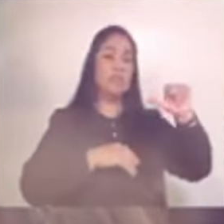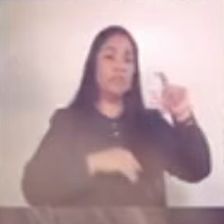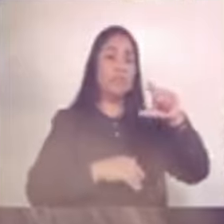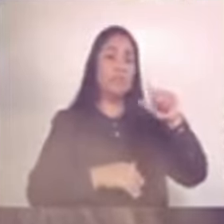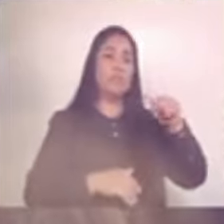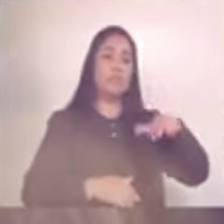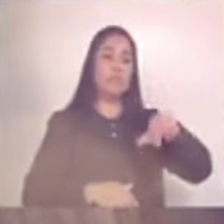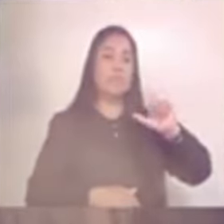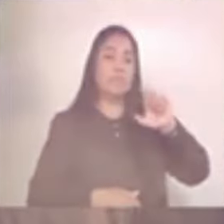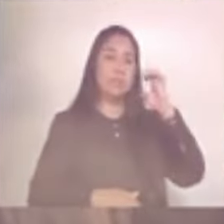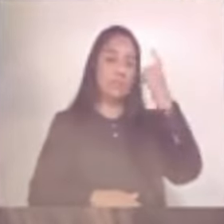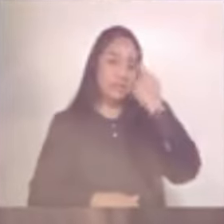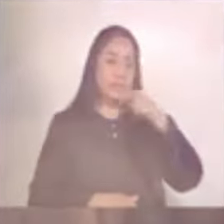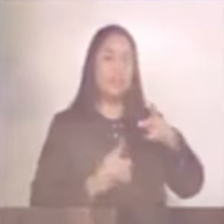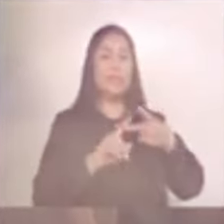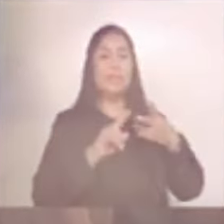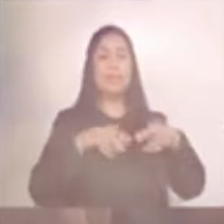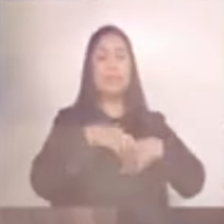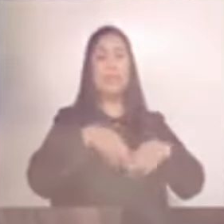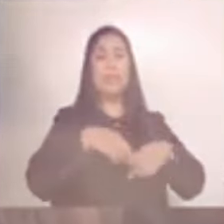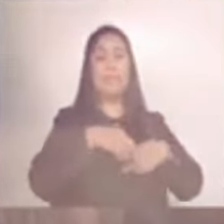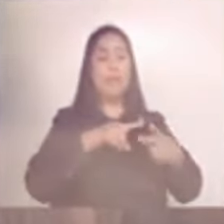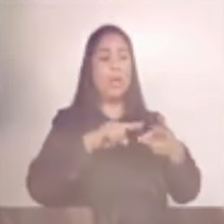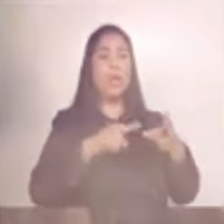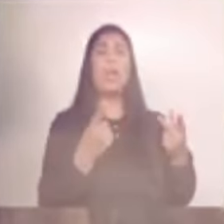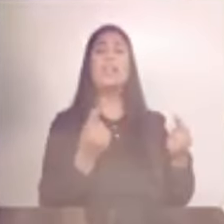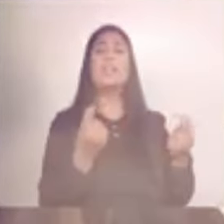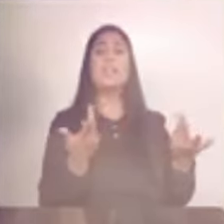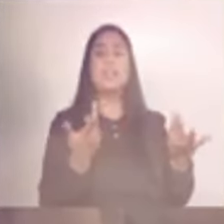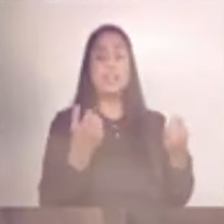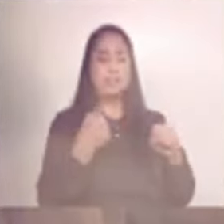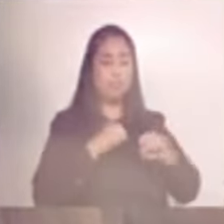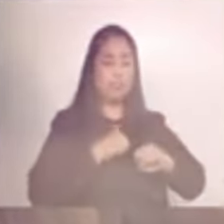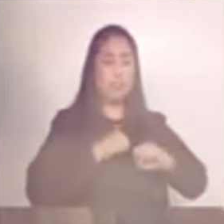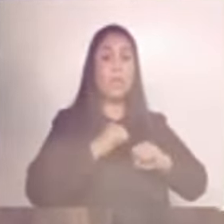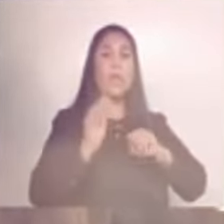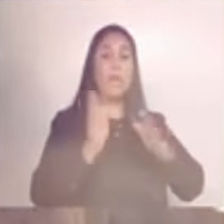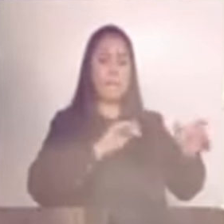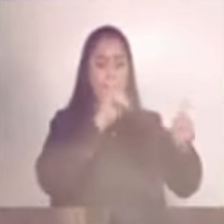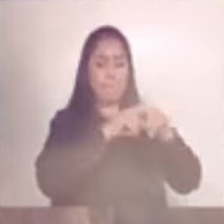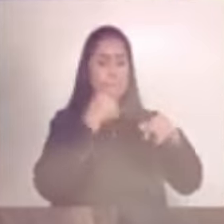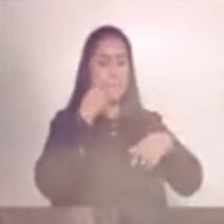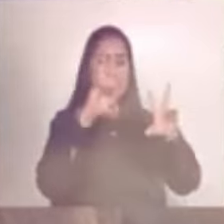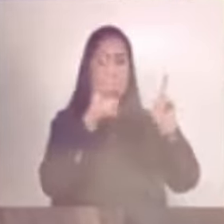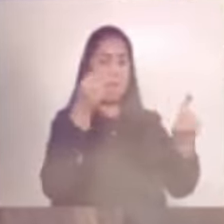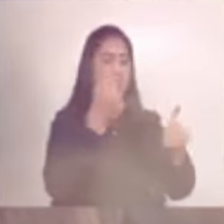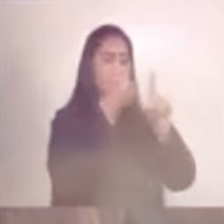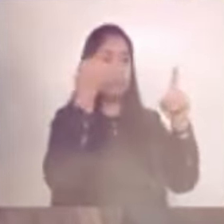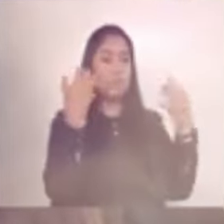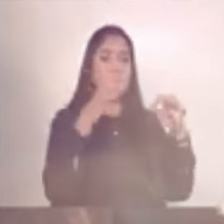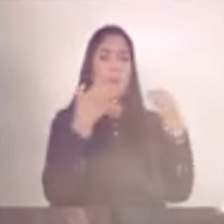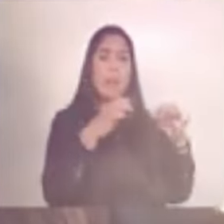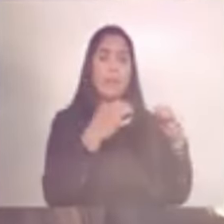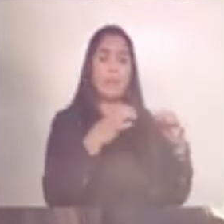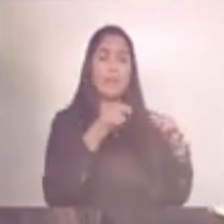y también las acciones que se estarían tomando. Ahora bien, volviendo al estado de calamidad, ¿cuáles serían las principales acciones